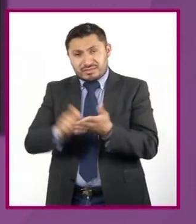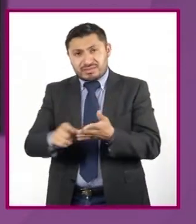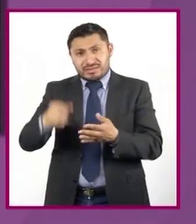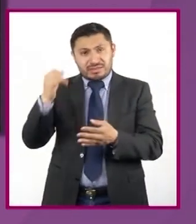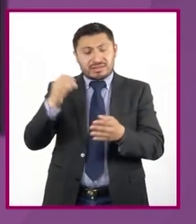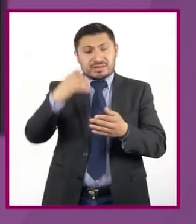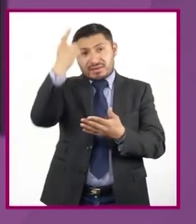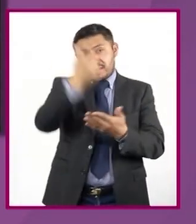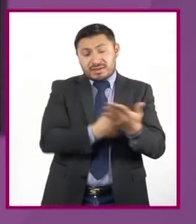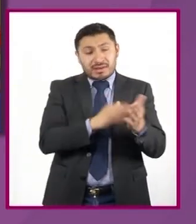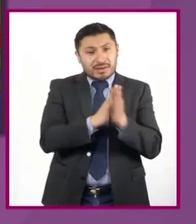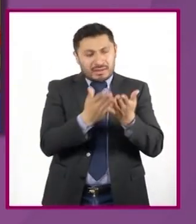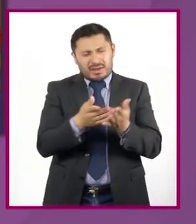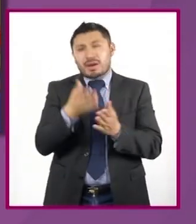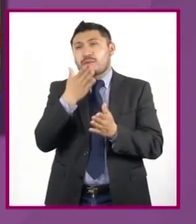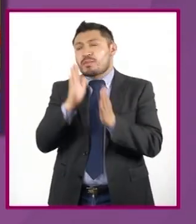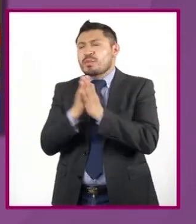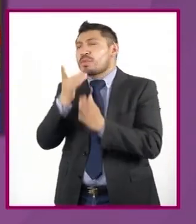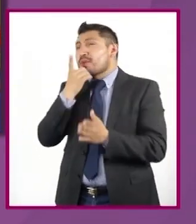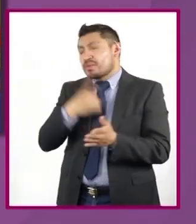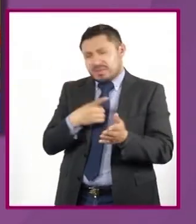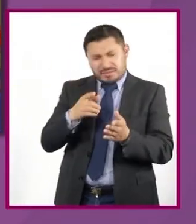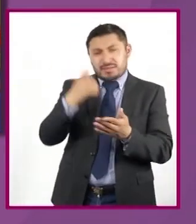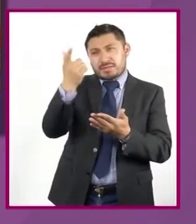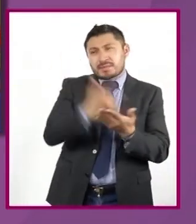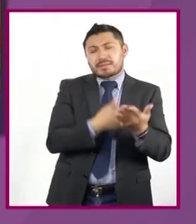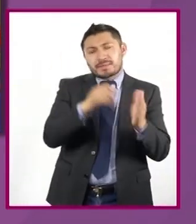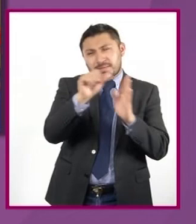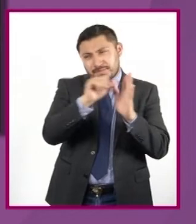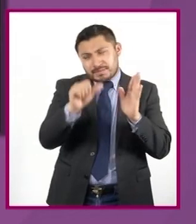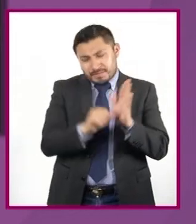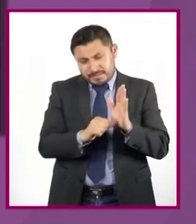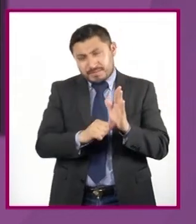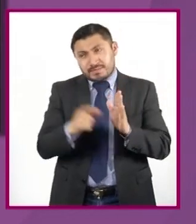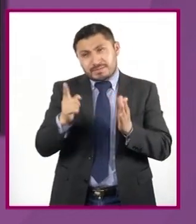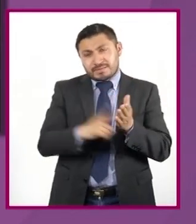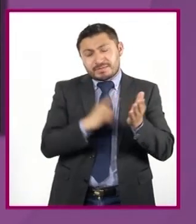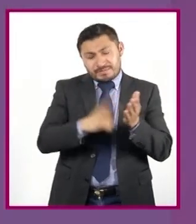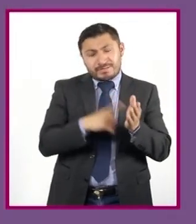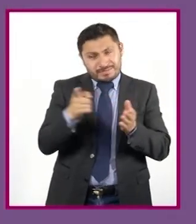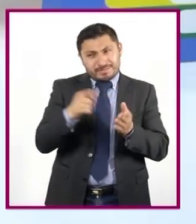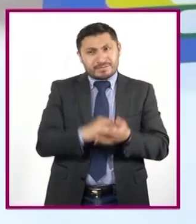bibliográficas. ¿Me dictas, por favor, las referencias del artículo de la revista? Claro.